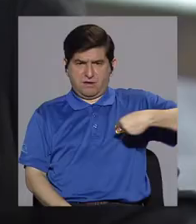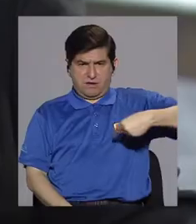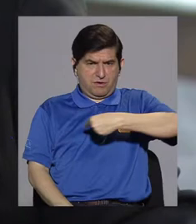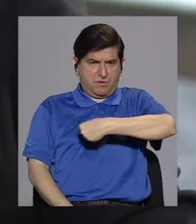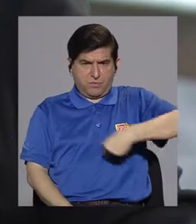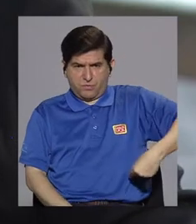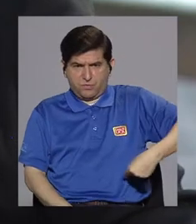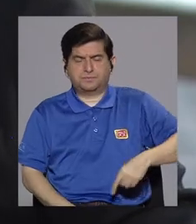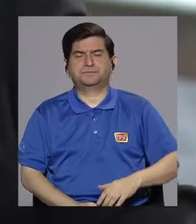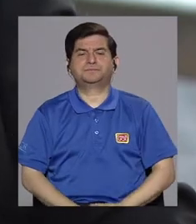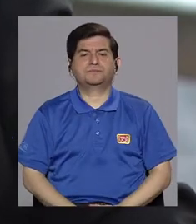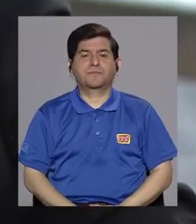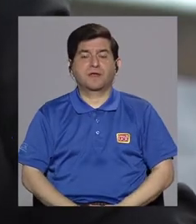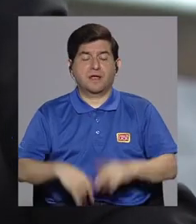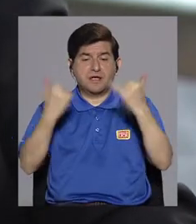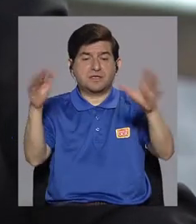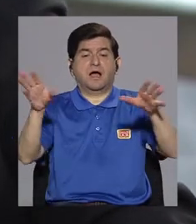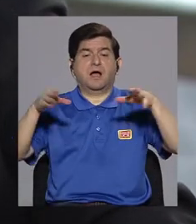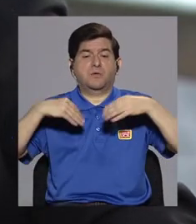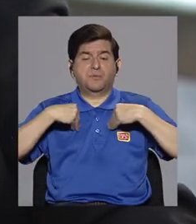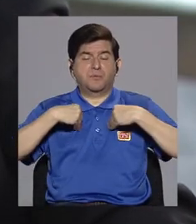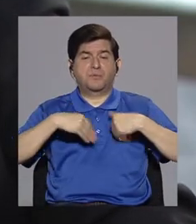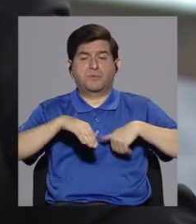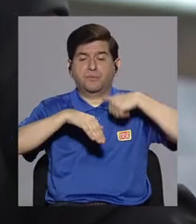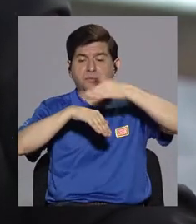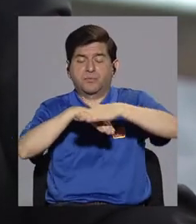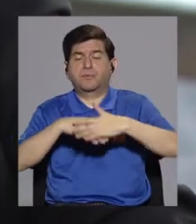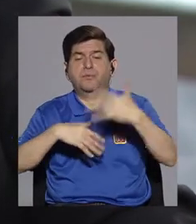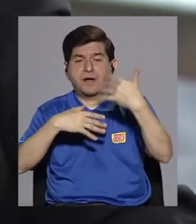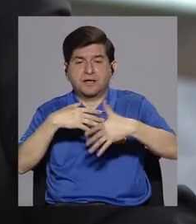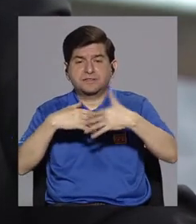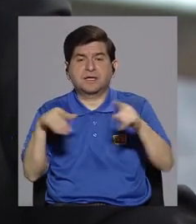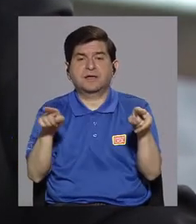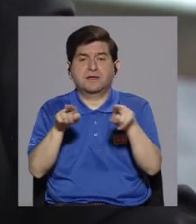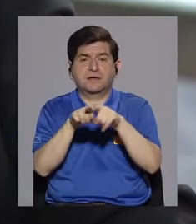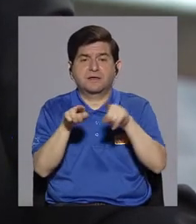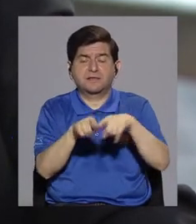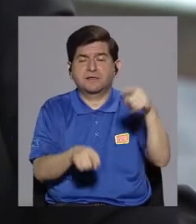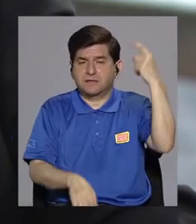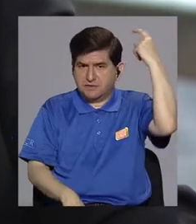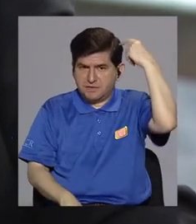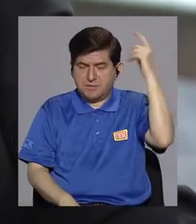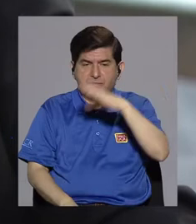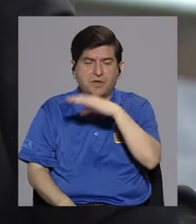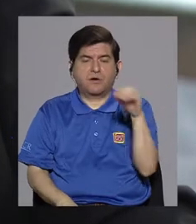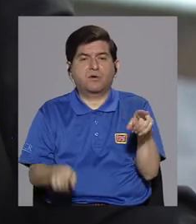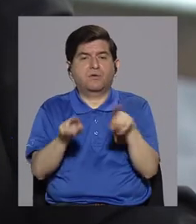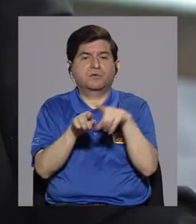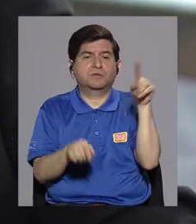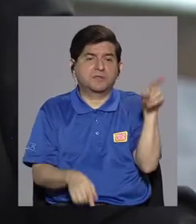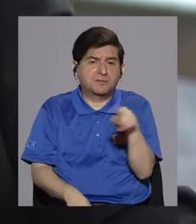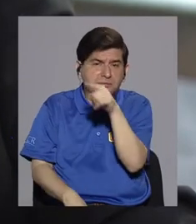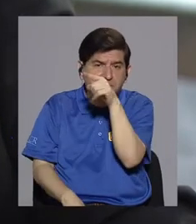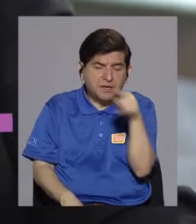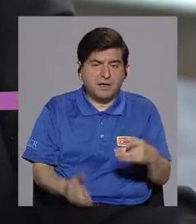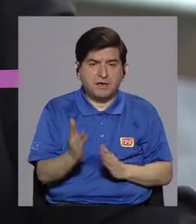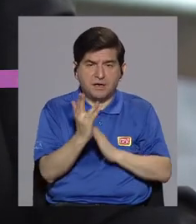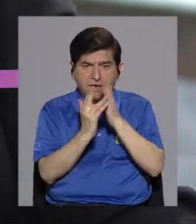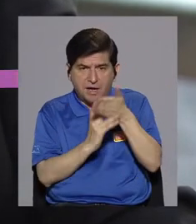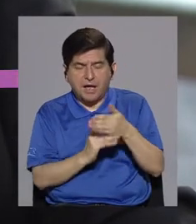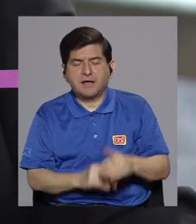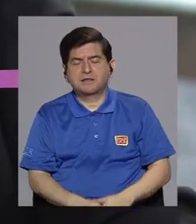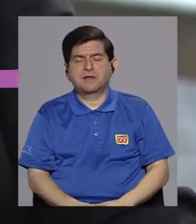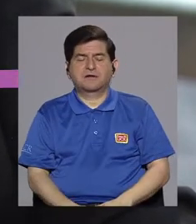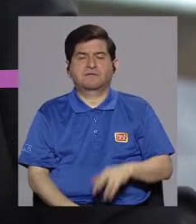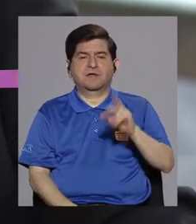intestino. Una vez que se absorbe, va a la sangre y puede ir al cerebro también, pero también puede ir a eliminarse a través